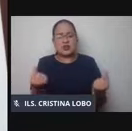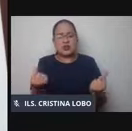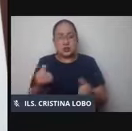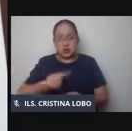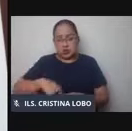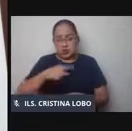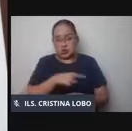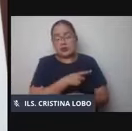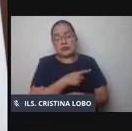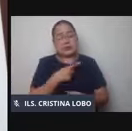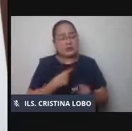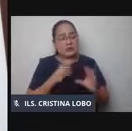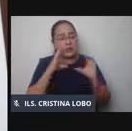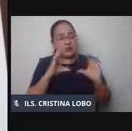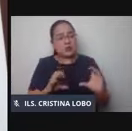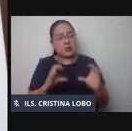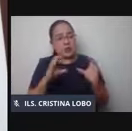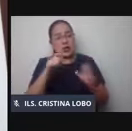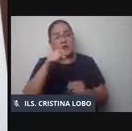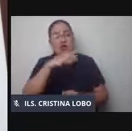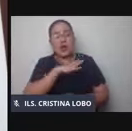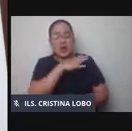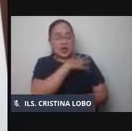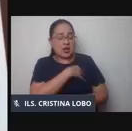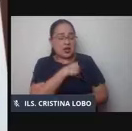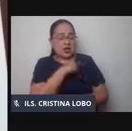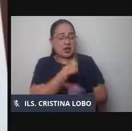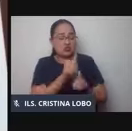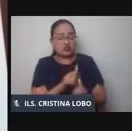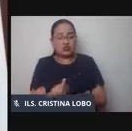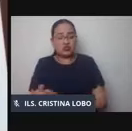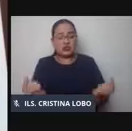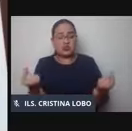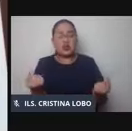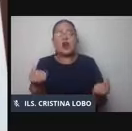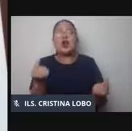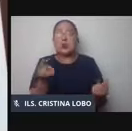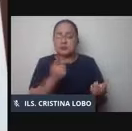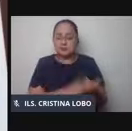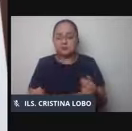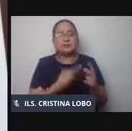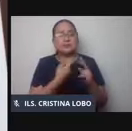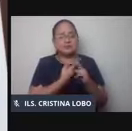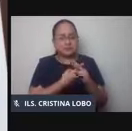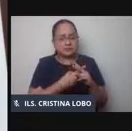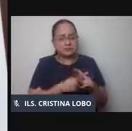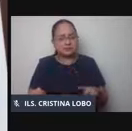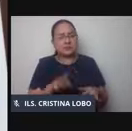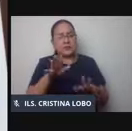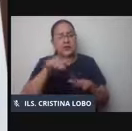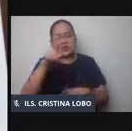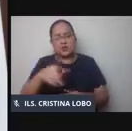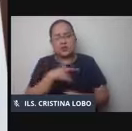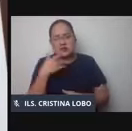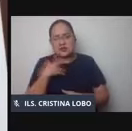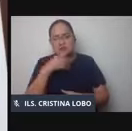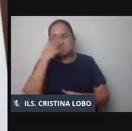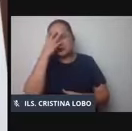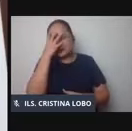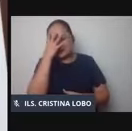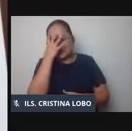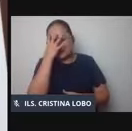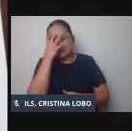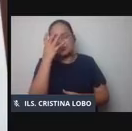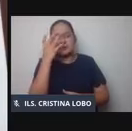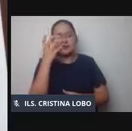e hijos pequeñas y pequeños, porque esto se gesta allí, donde te generaron vergüenza, donde